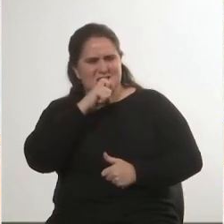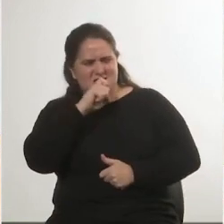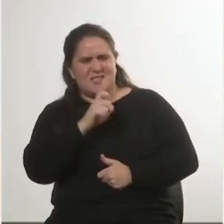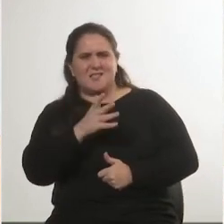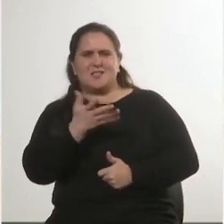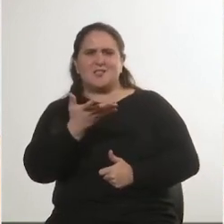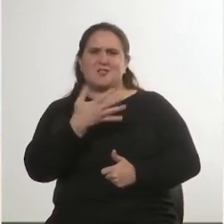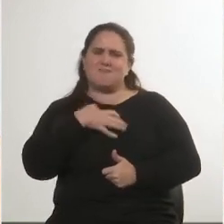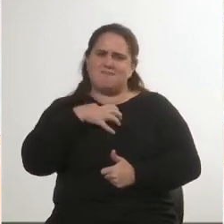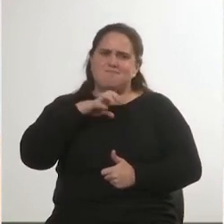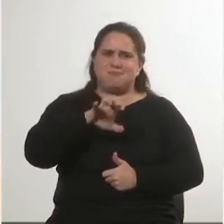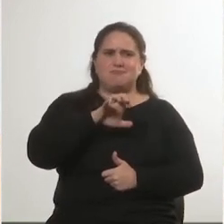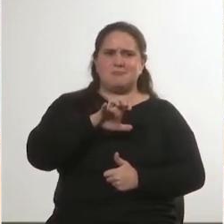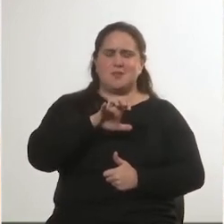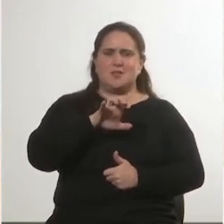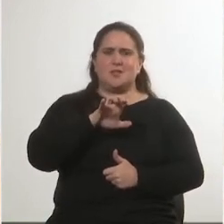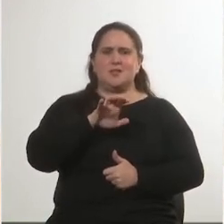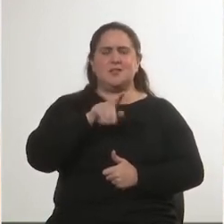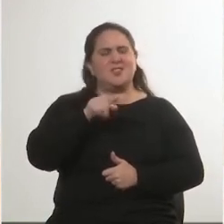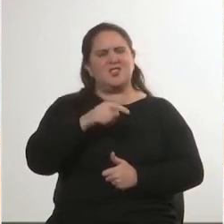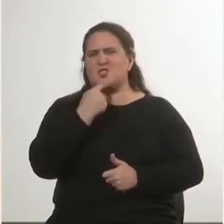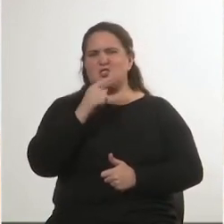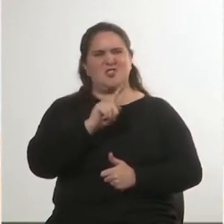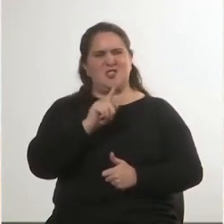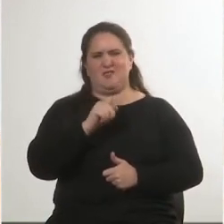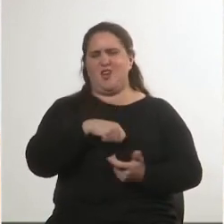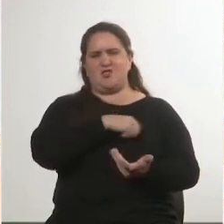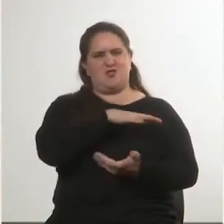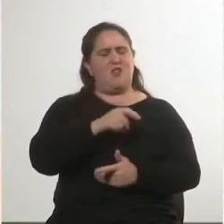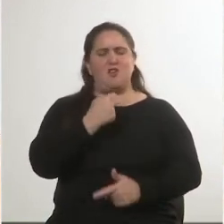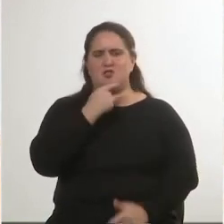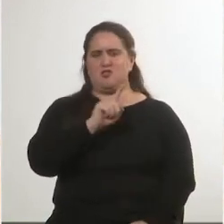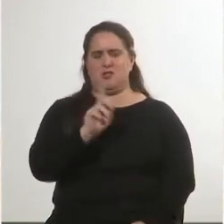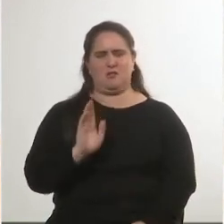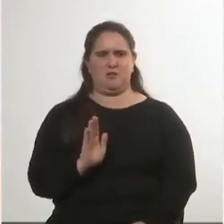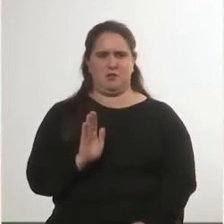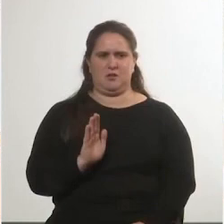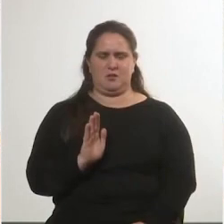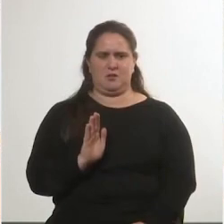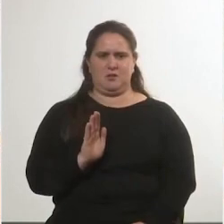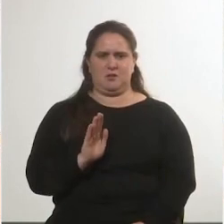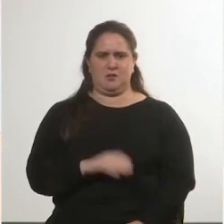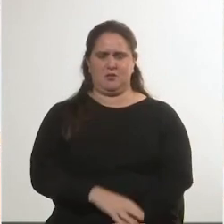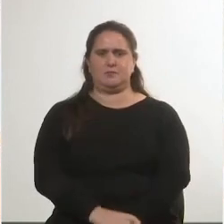genera a veces odios, que nada bien nos hacen como sociedad.